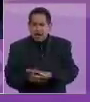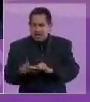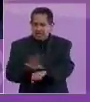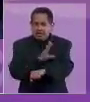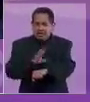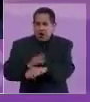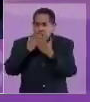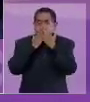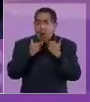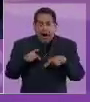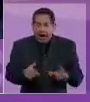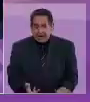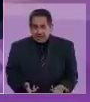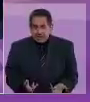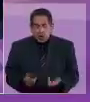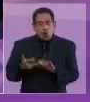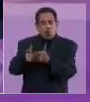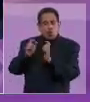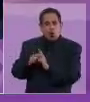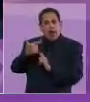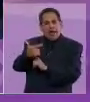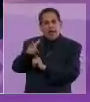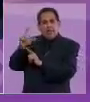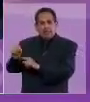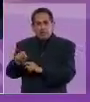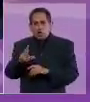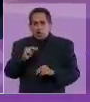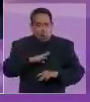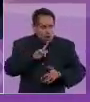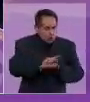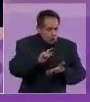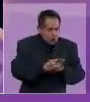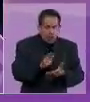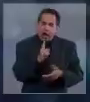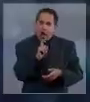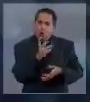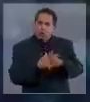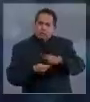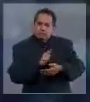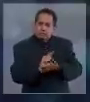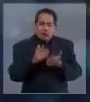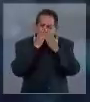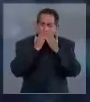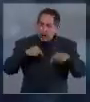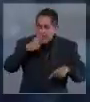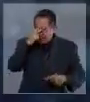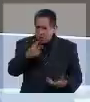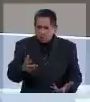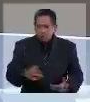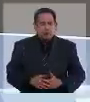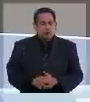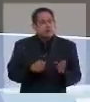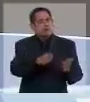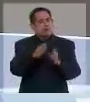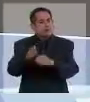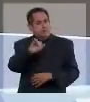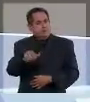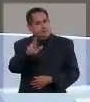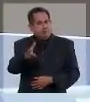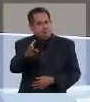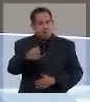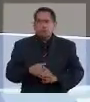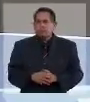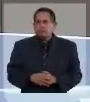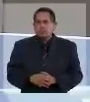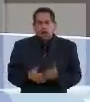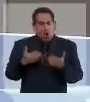del G20 que no trataba el agua. Gracias, candidato Amit. Candidato Rodríguez Calderón. Hoy hay